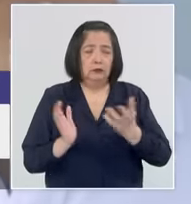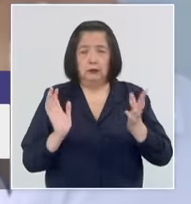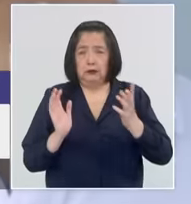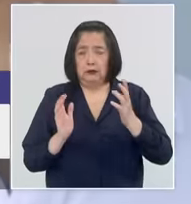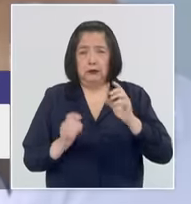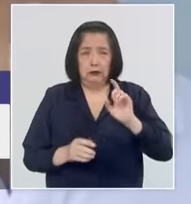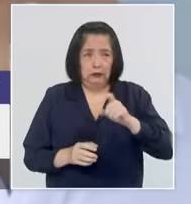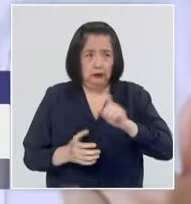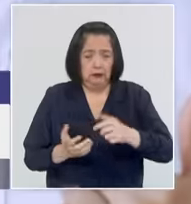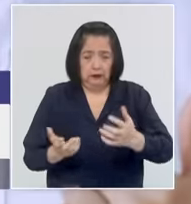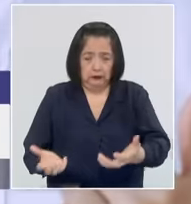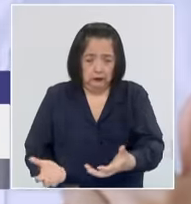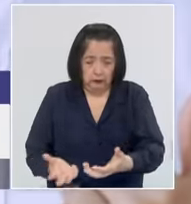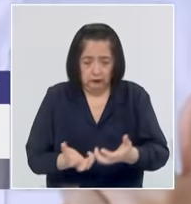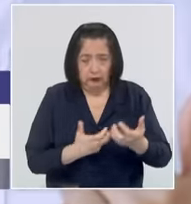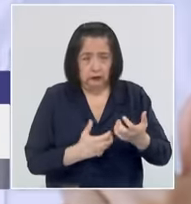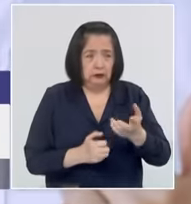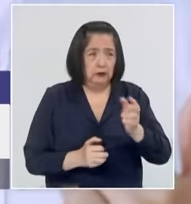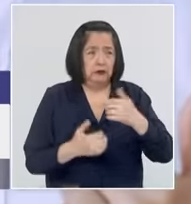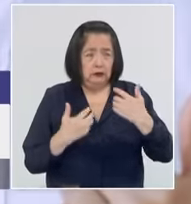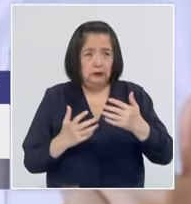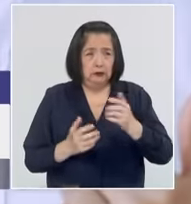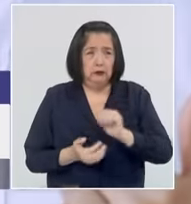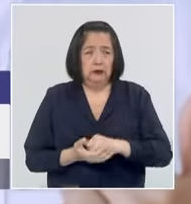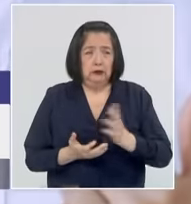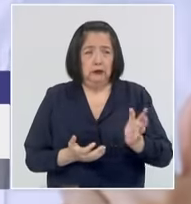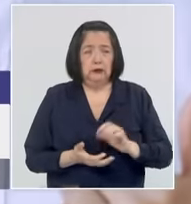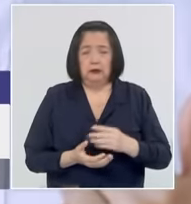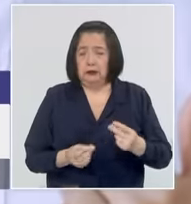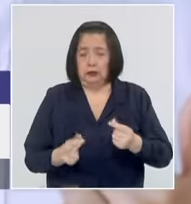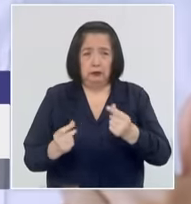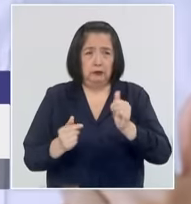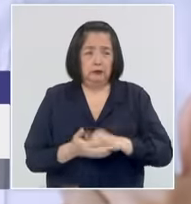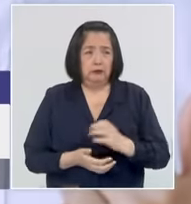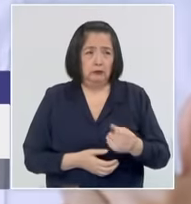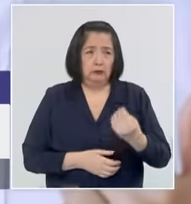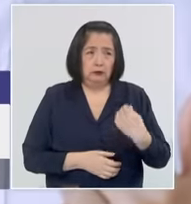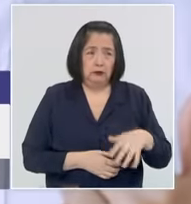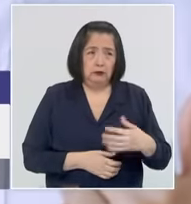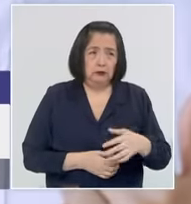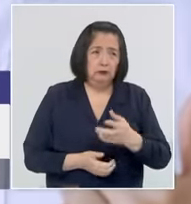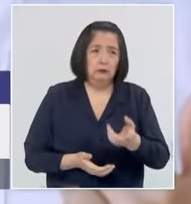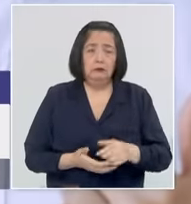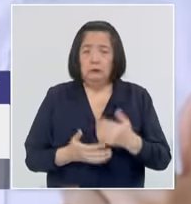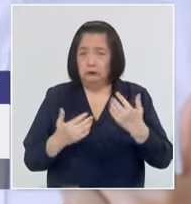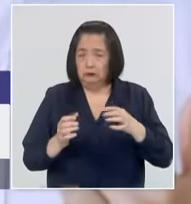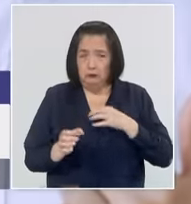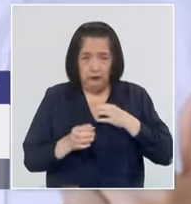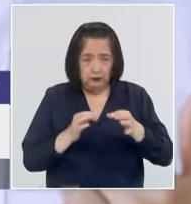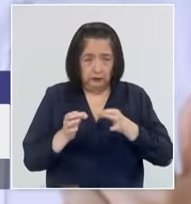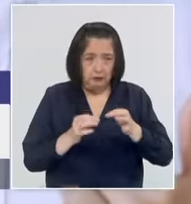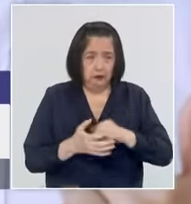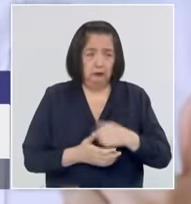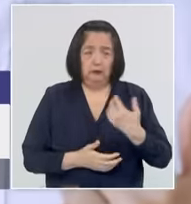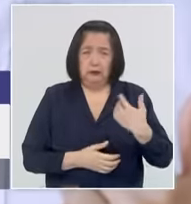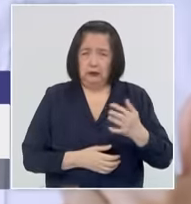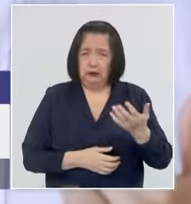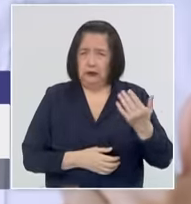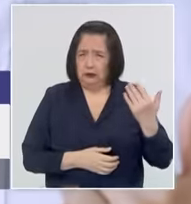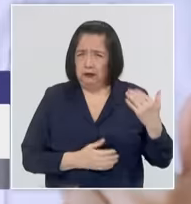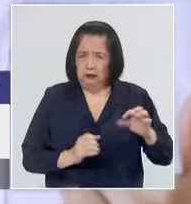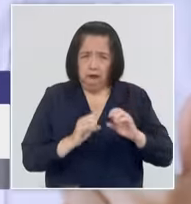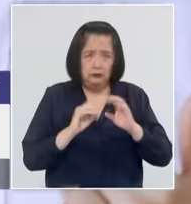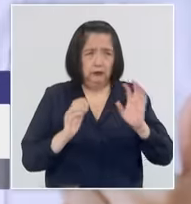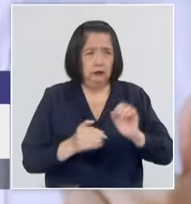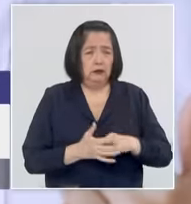deben ser recogidas, digamos, ya, en el inmediato, porque esta es una situación que, como les repetíamos, se ha dado ya hace algunos días.